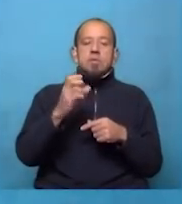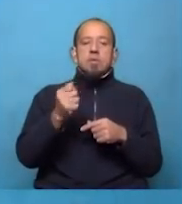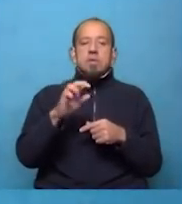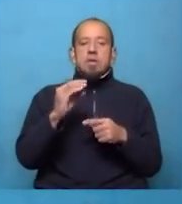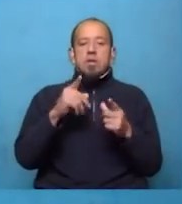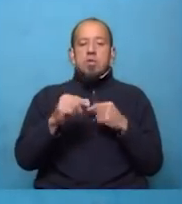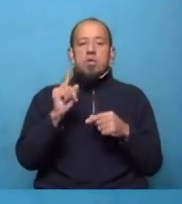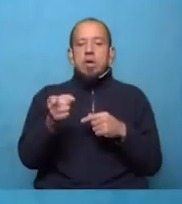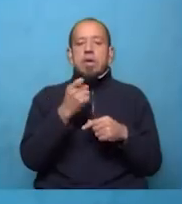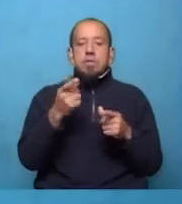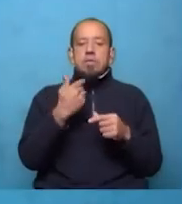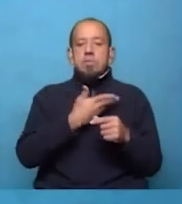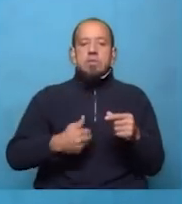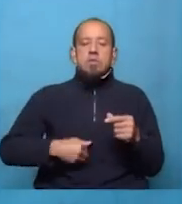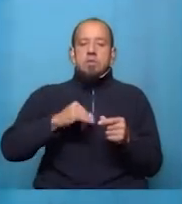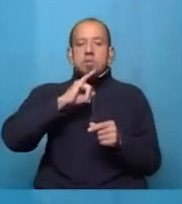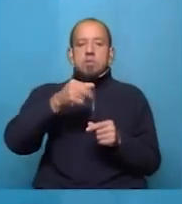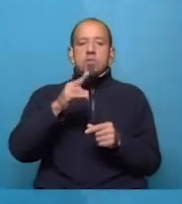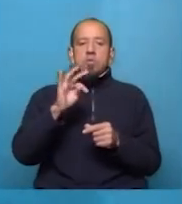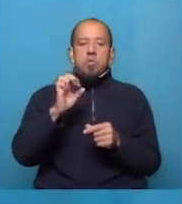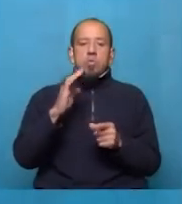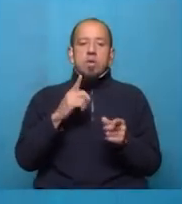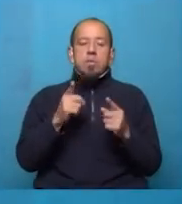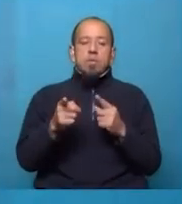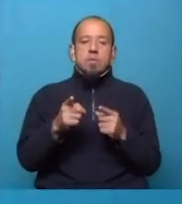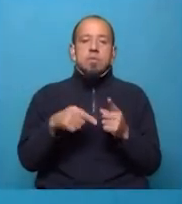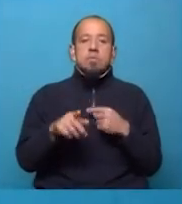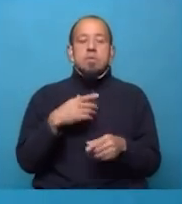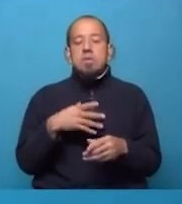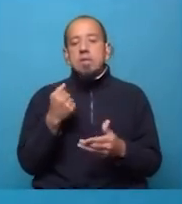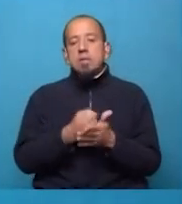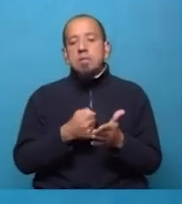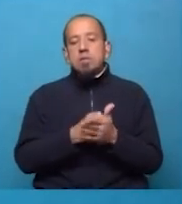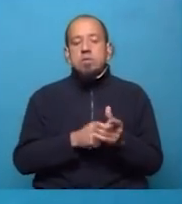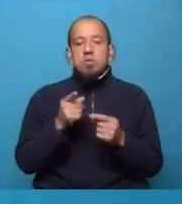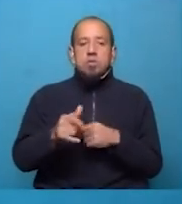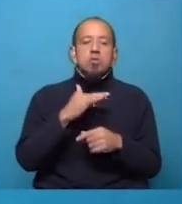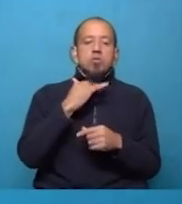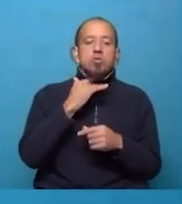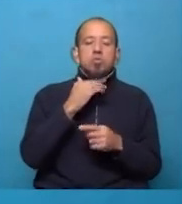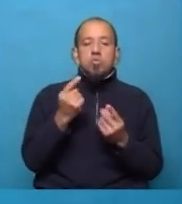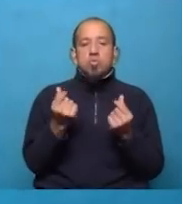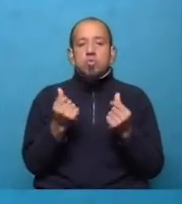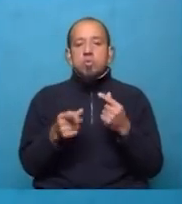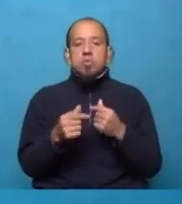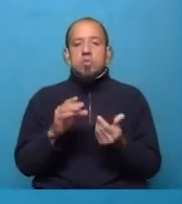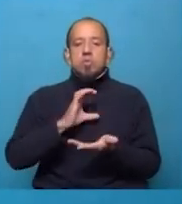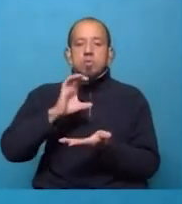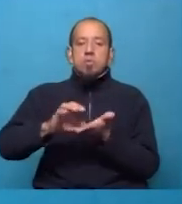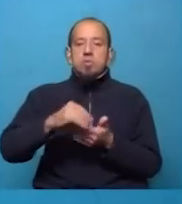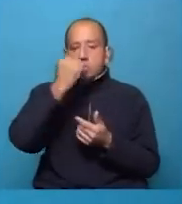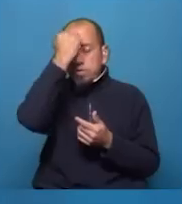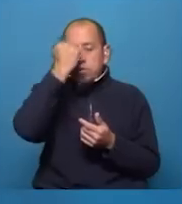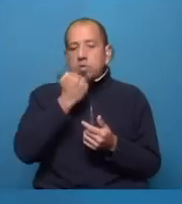ex presidente de la jutep ex secretario de la secretaría Nacional para la lucha contra el lavado de activos y también el financiamiento del terrorismo